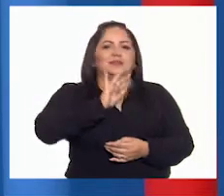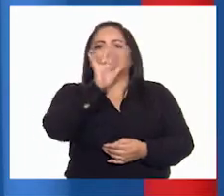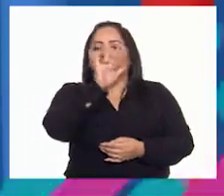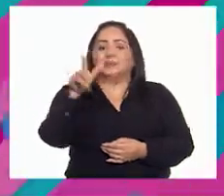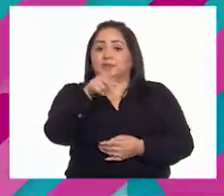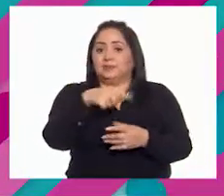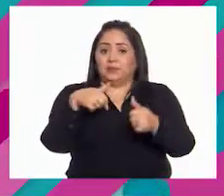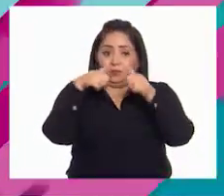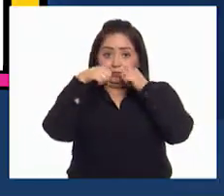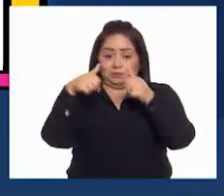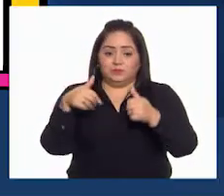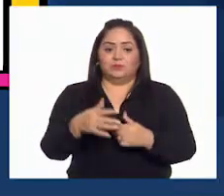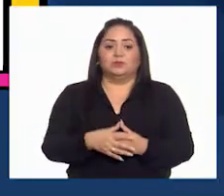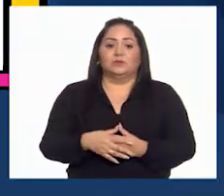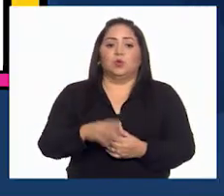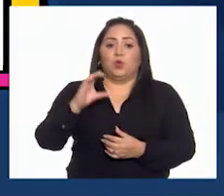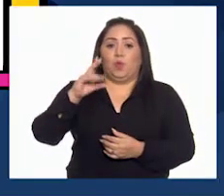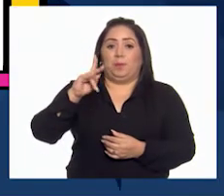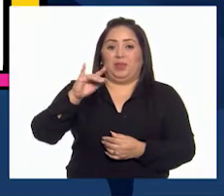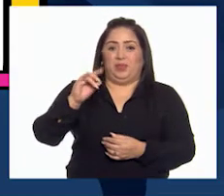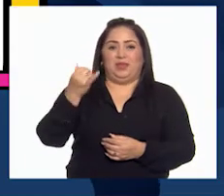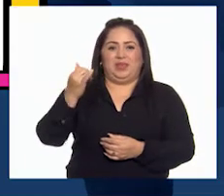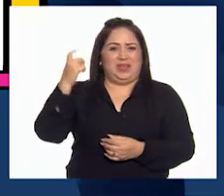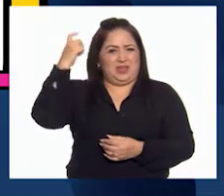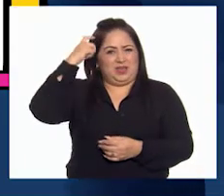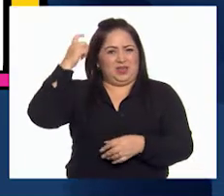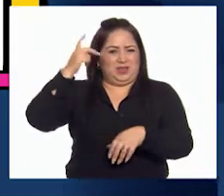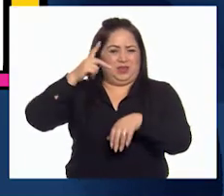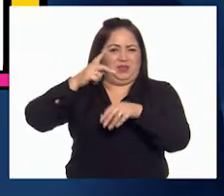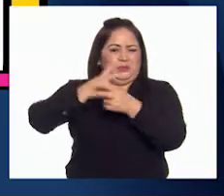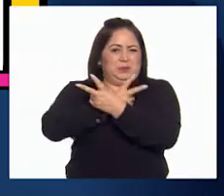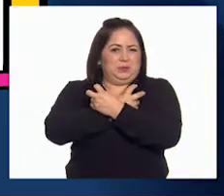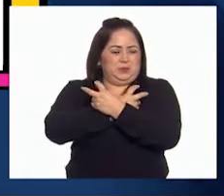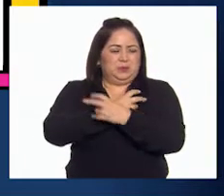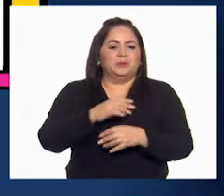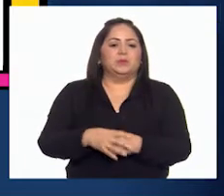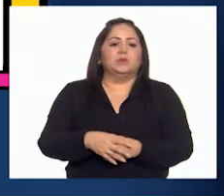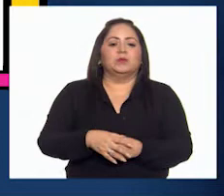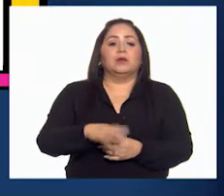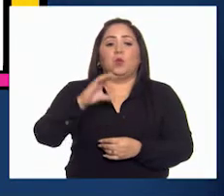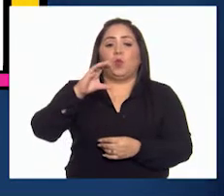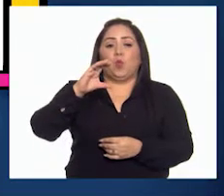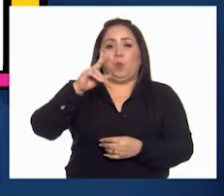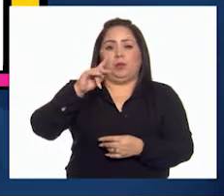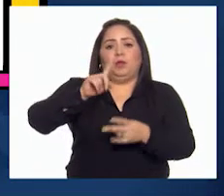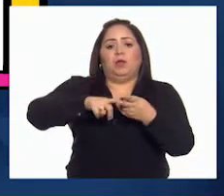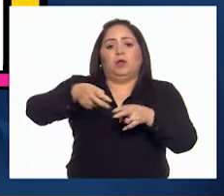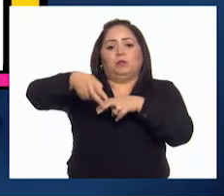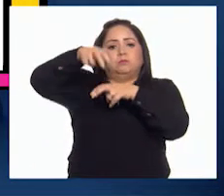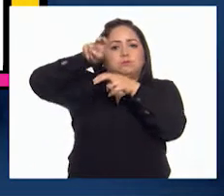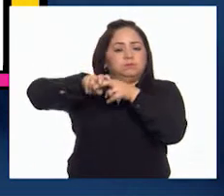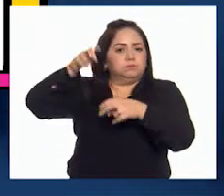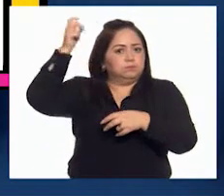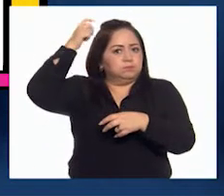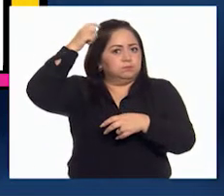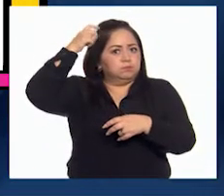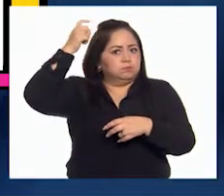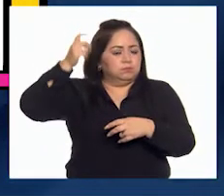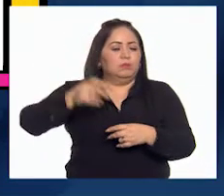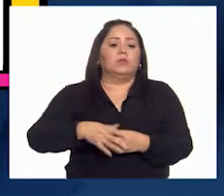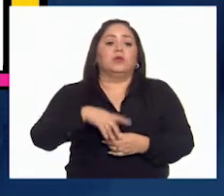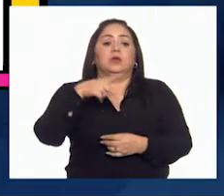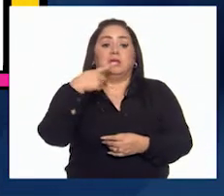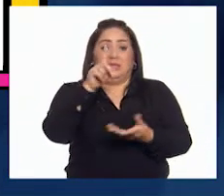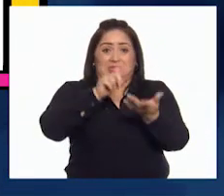pongan atención. El Cupido y el cráneo, Charles Baudelaire. Cupido está sentado sobre el cráneo de la humanidad,